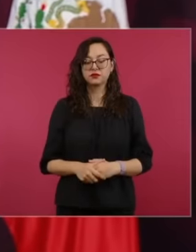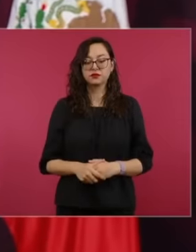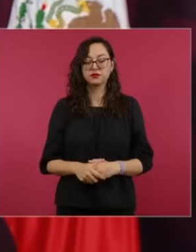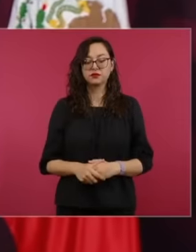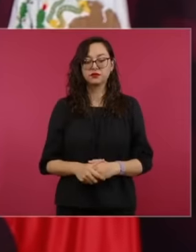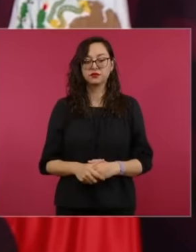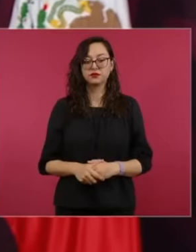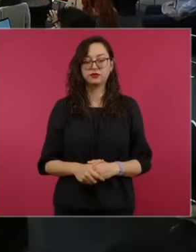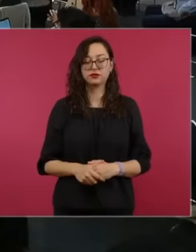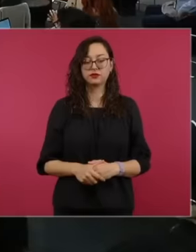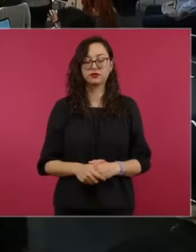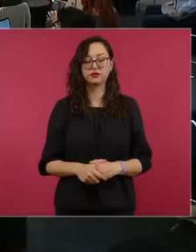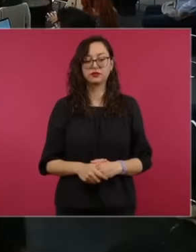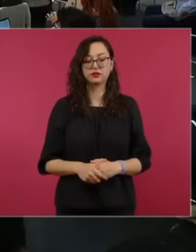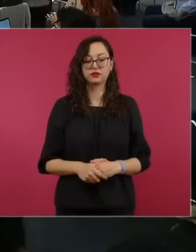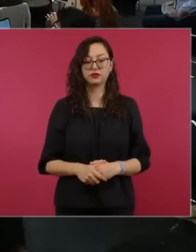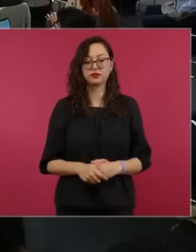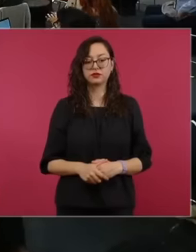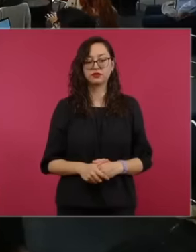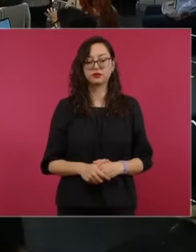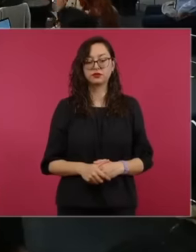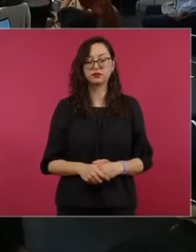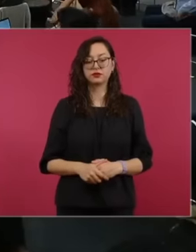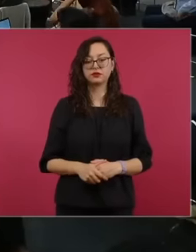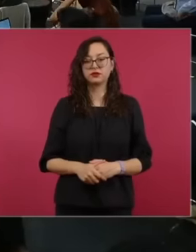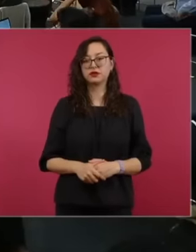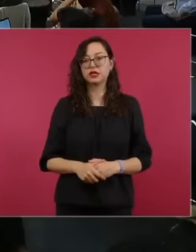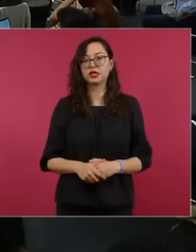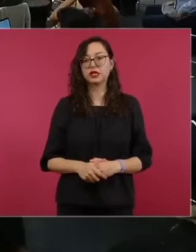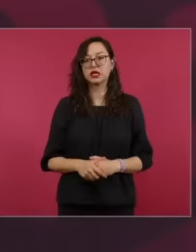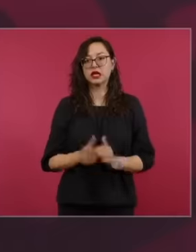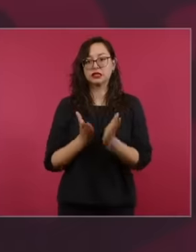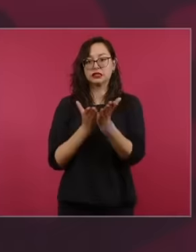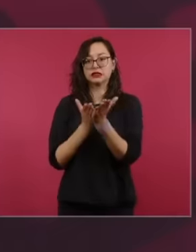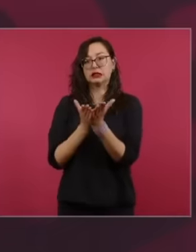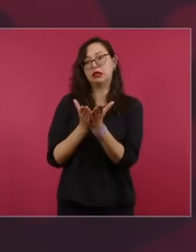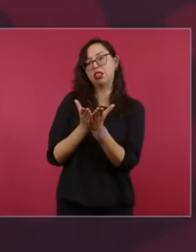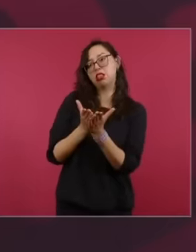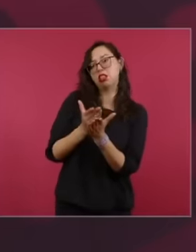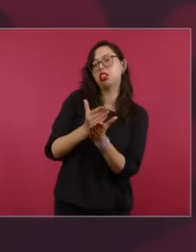Al momento que entren en componendas,